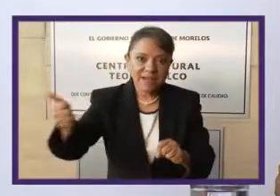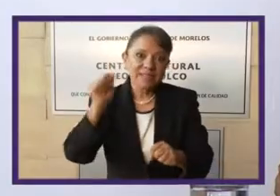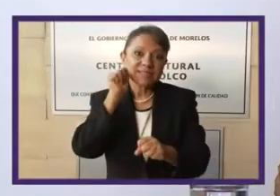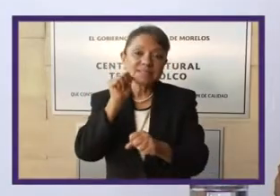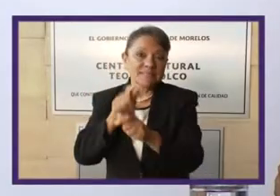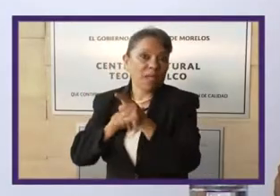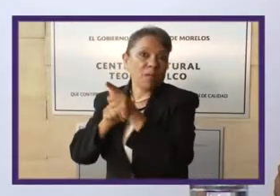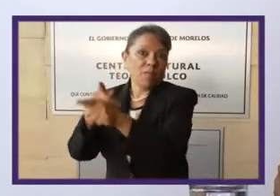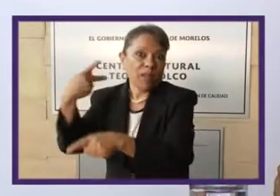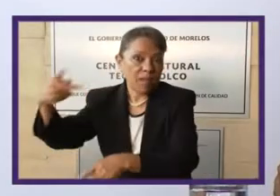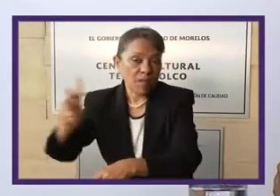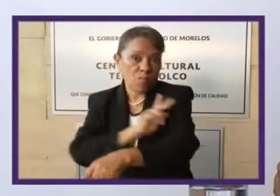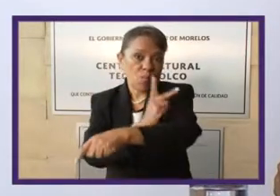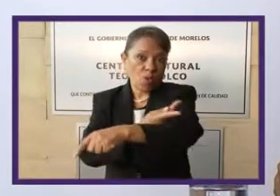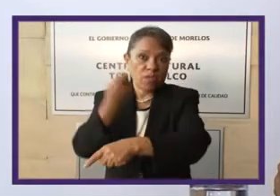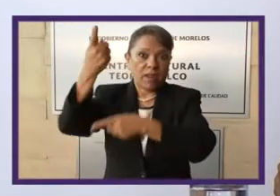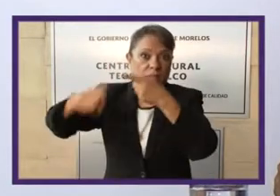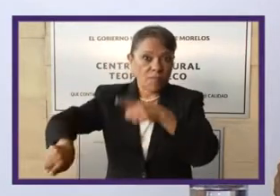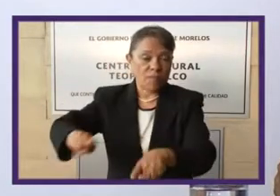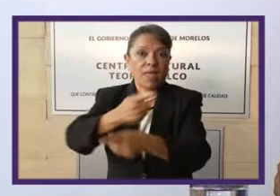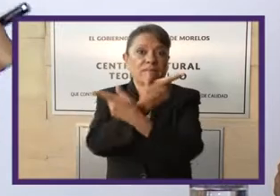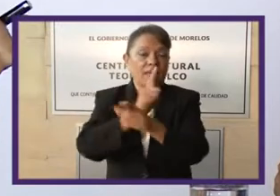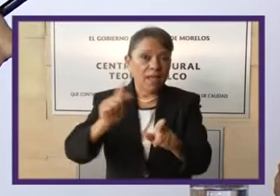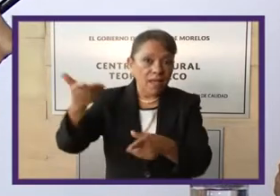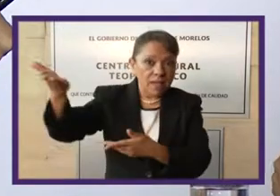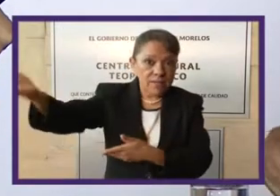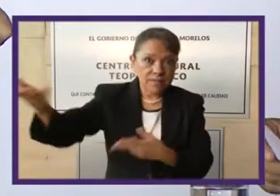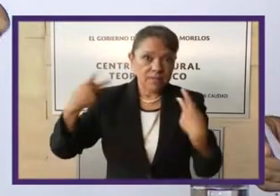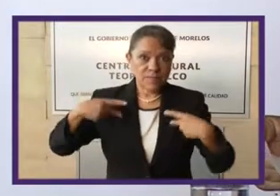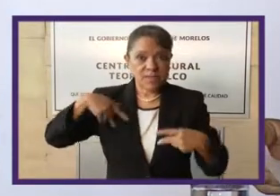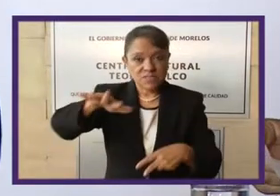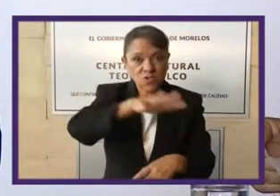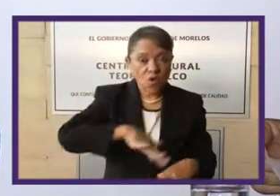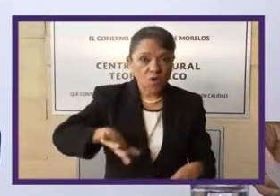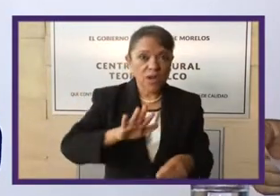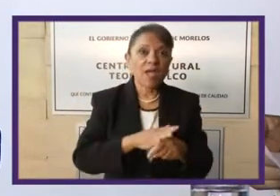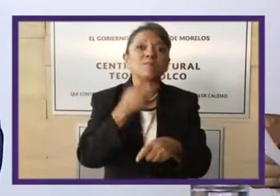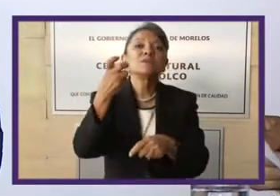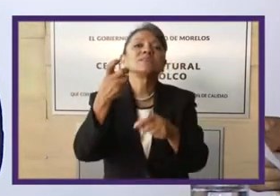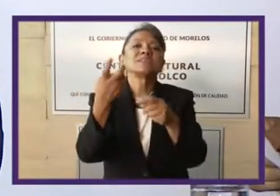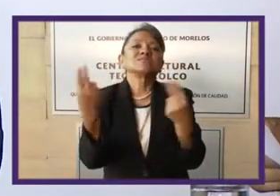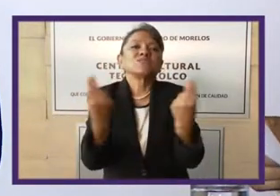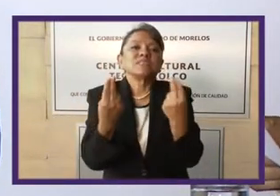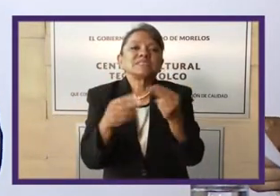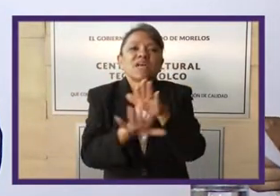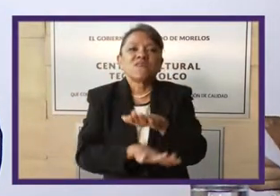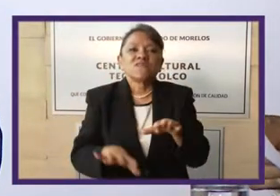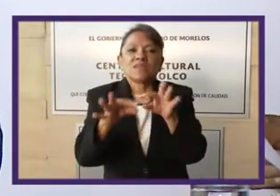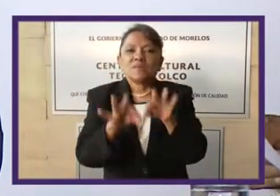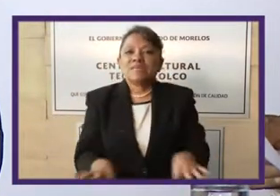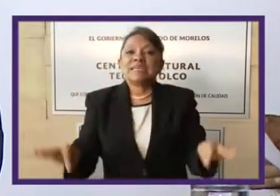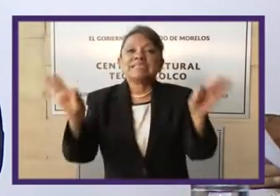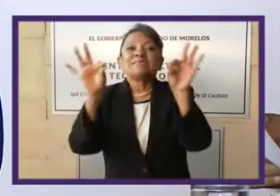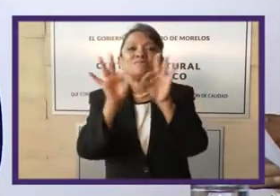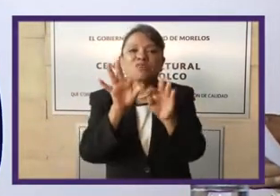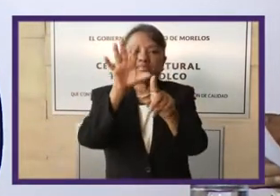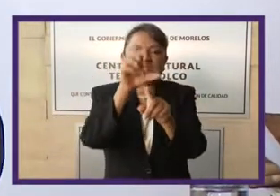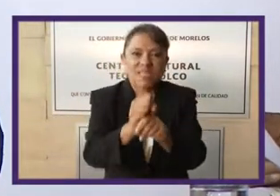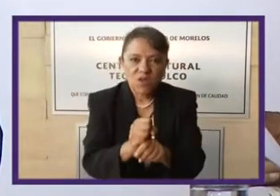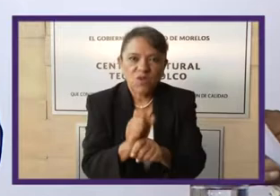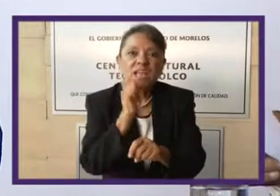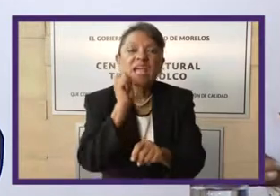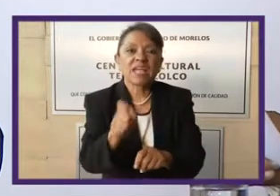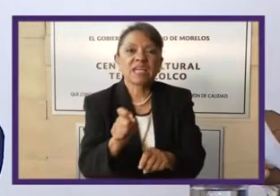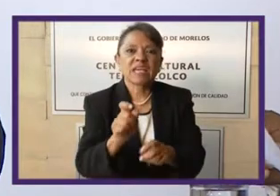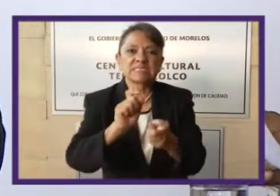Y es que esto es fundamental para lograr lo importante aquí, que es la